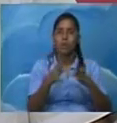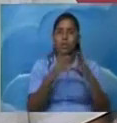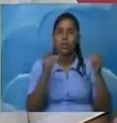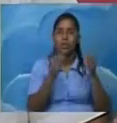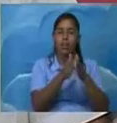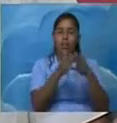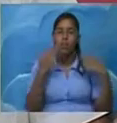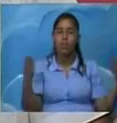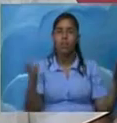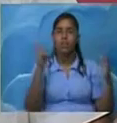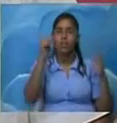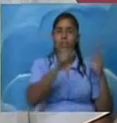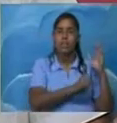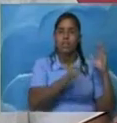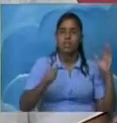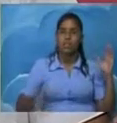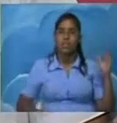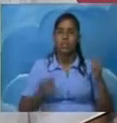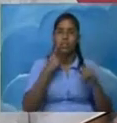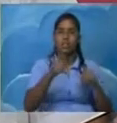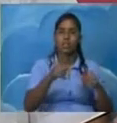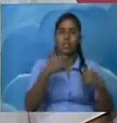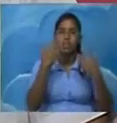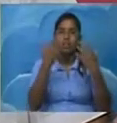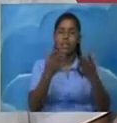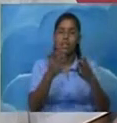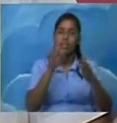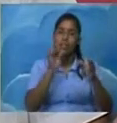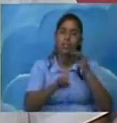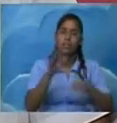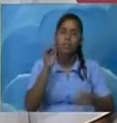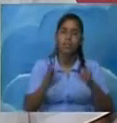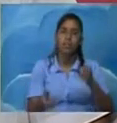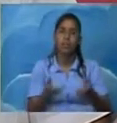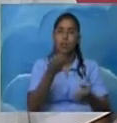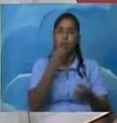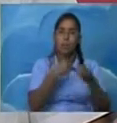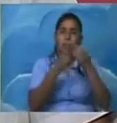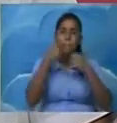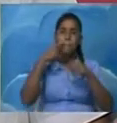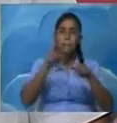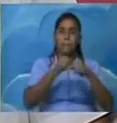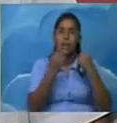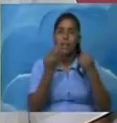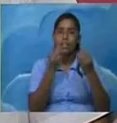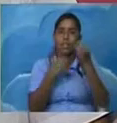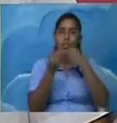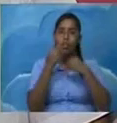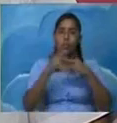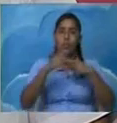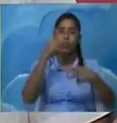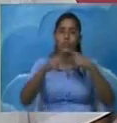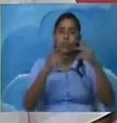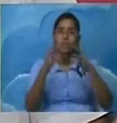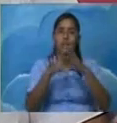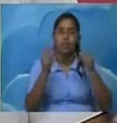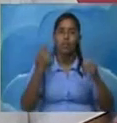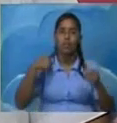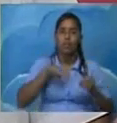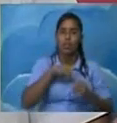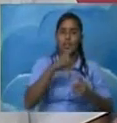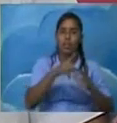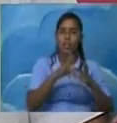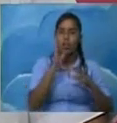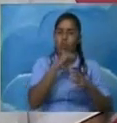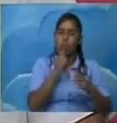puertas. El Señor dice que el que da semilla al que siembra y pan al que come, multiplicará vuestra sementera. No